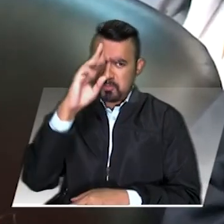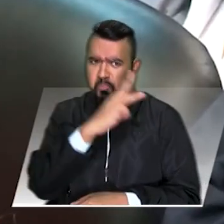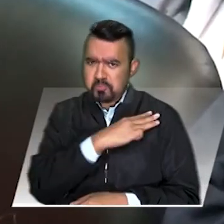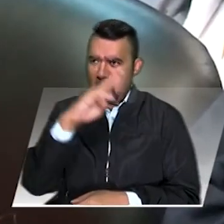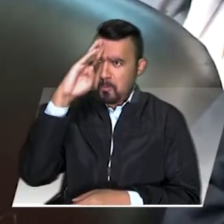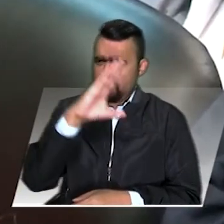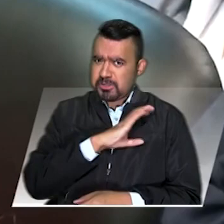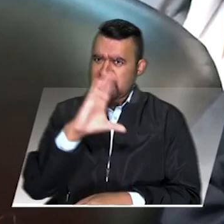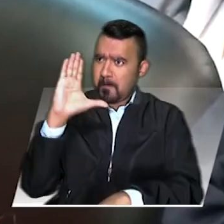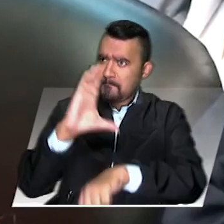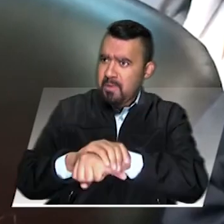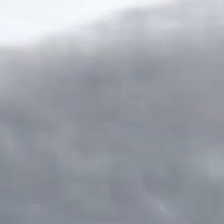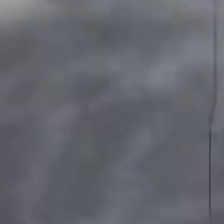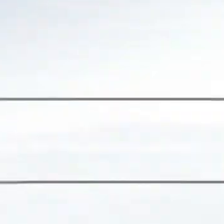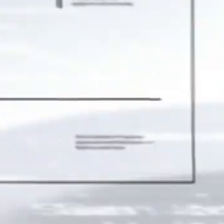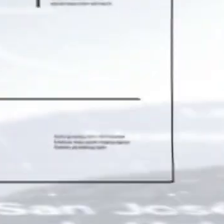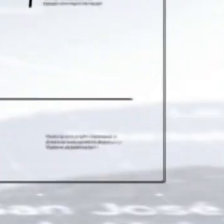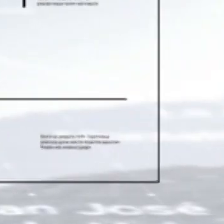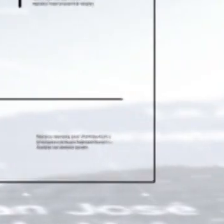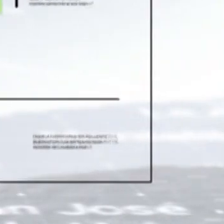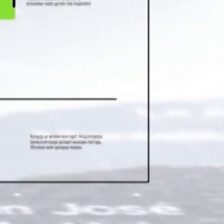y procesado por estos hechos